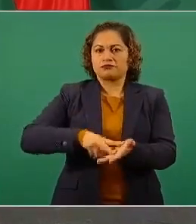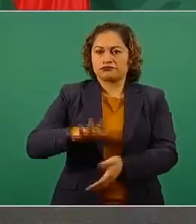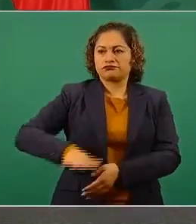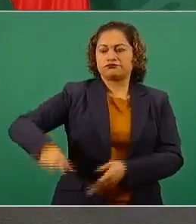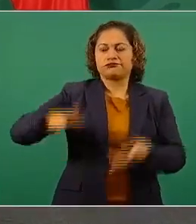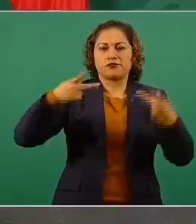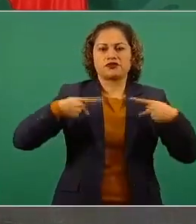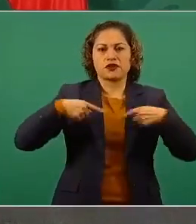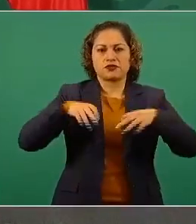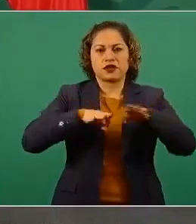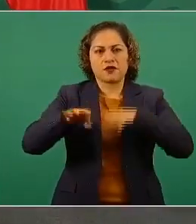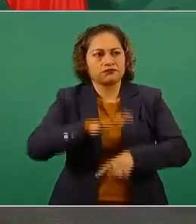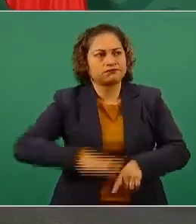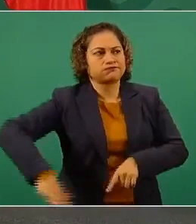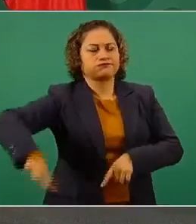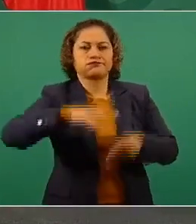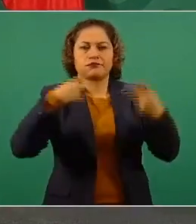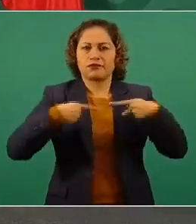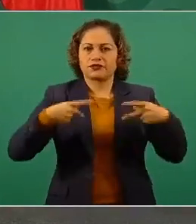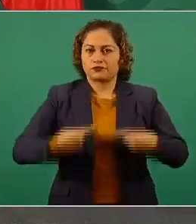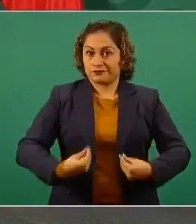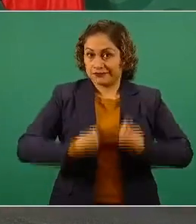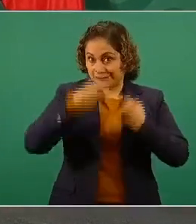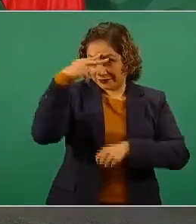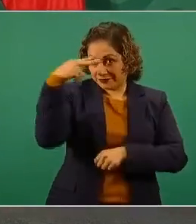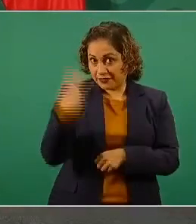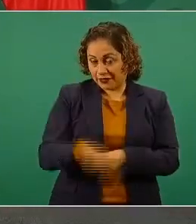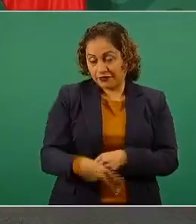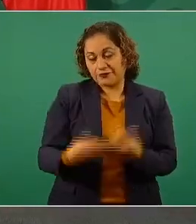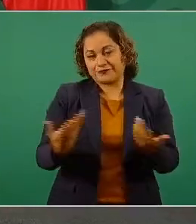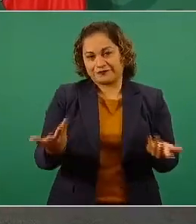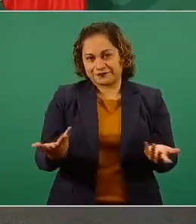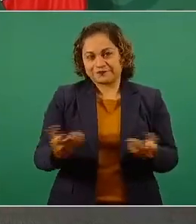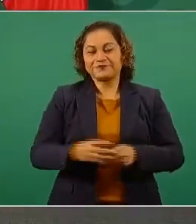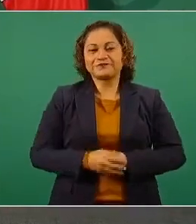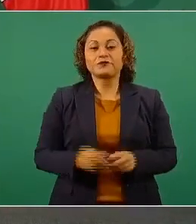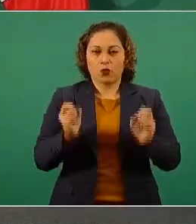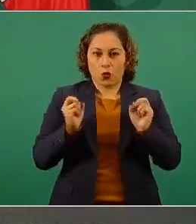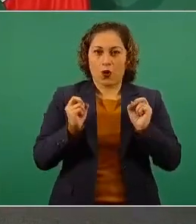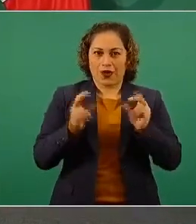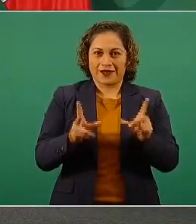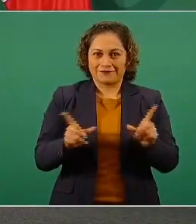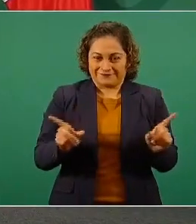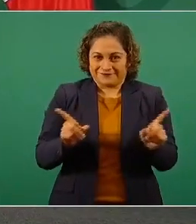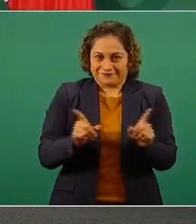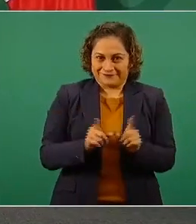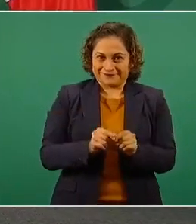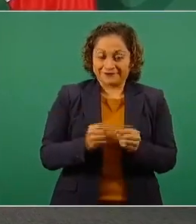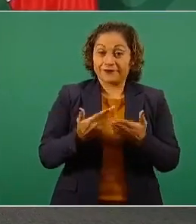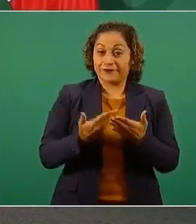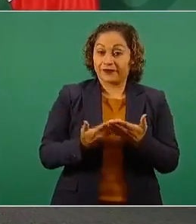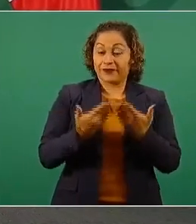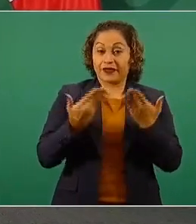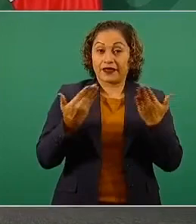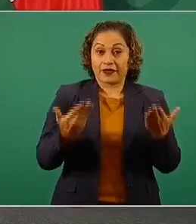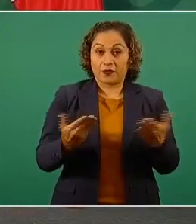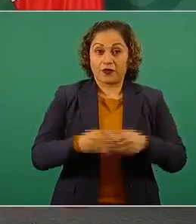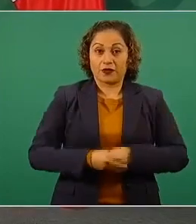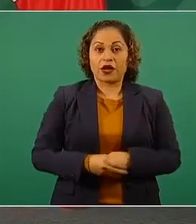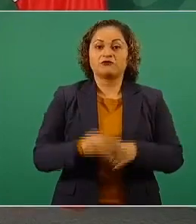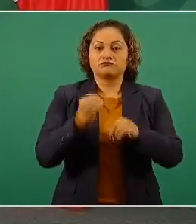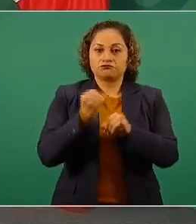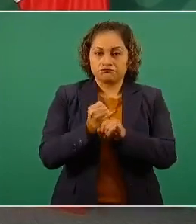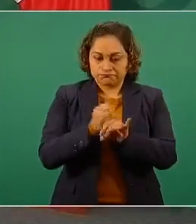pueblo. Bueno, dicho lo anterior, ahora sí, vamos a informar.